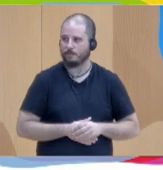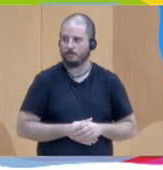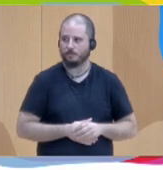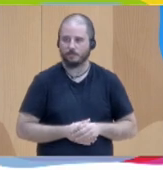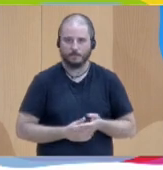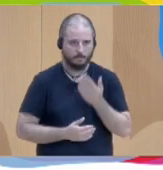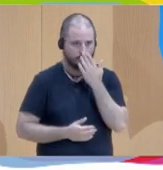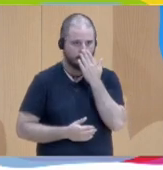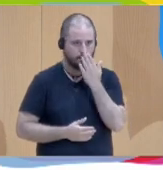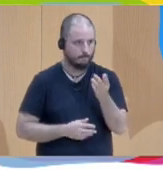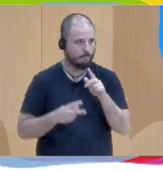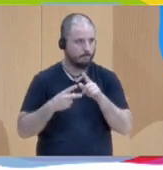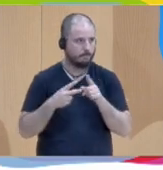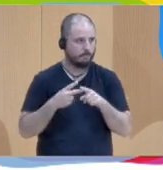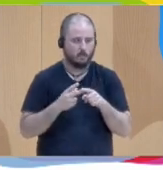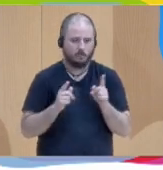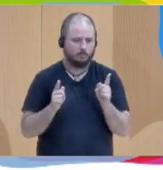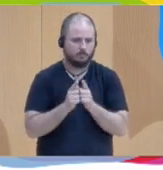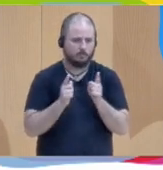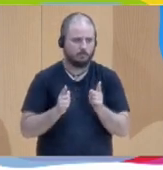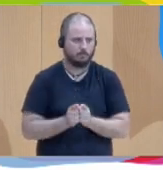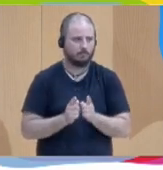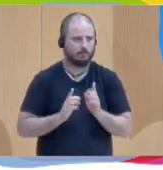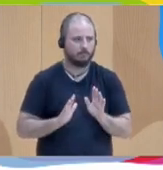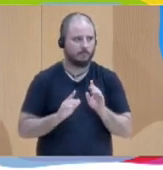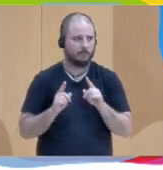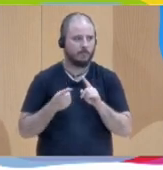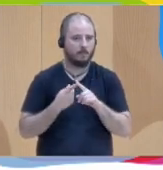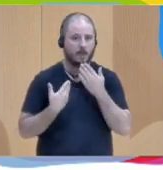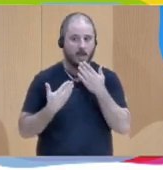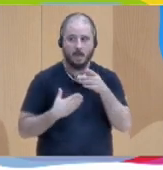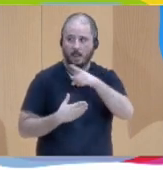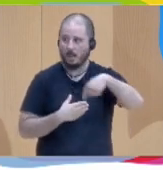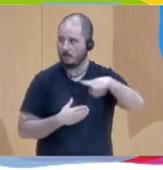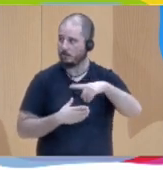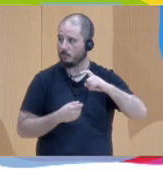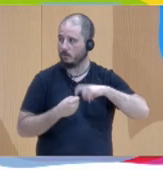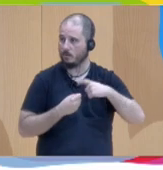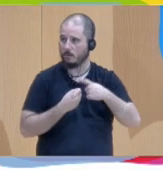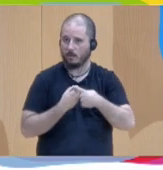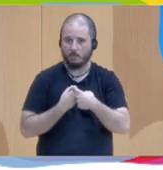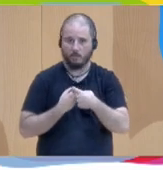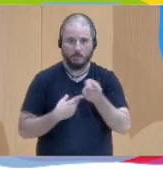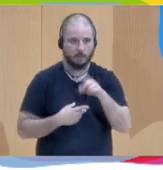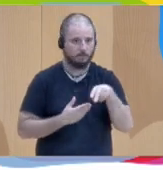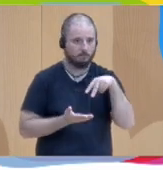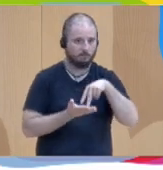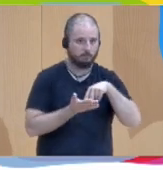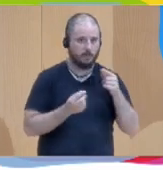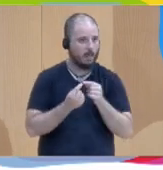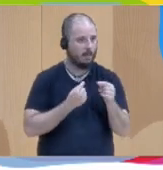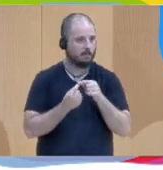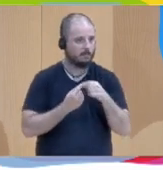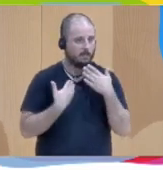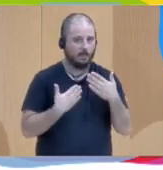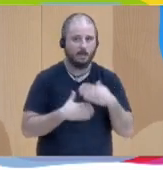verdad dos cosas voy a ser mu muy breve lo primero daros las gracias a todos a todas las personas que habéis participado en el congreso tanto presencial como online y